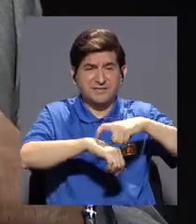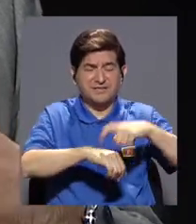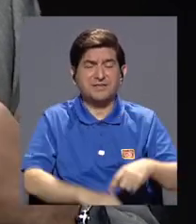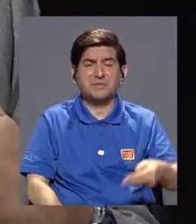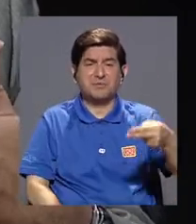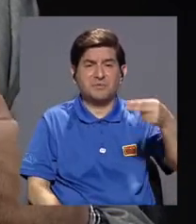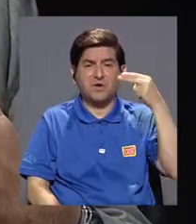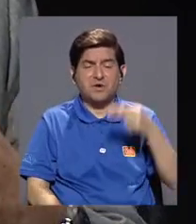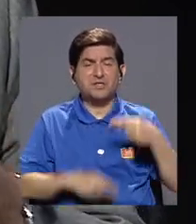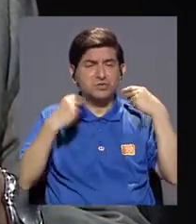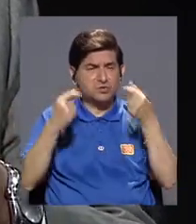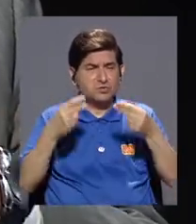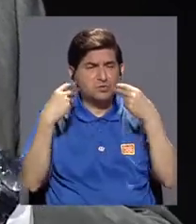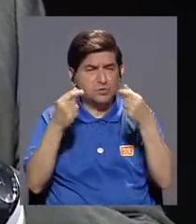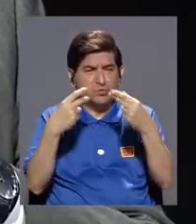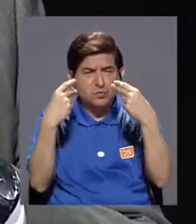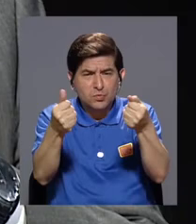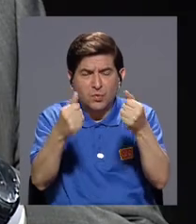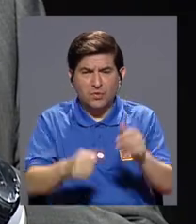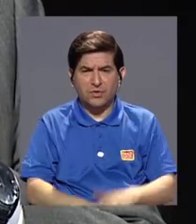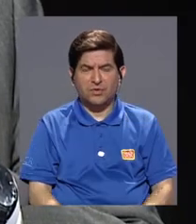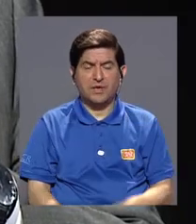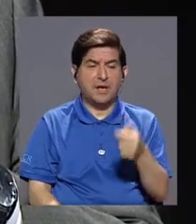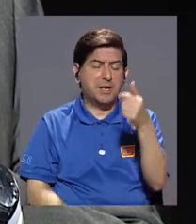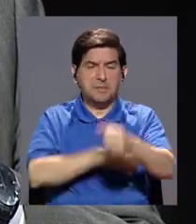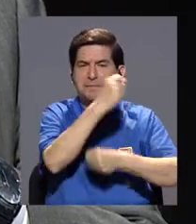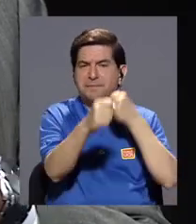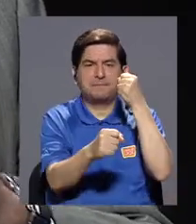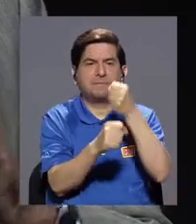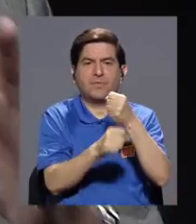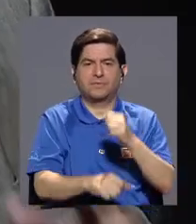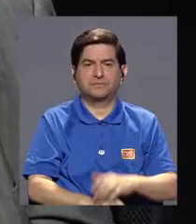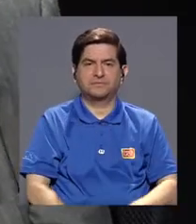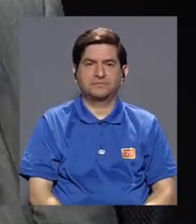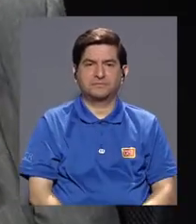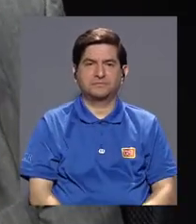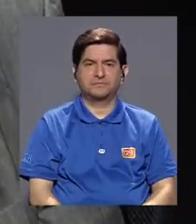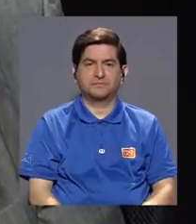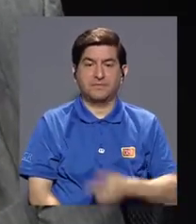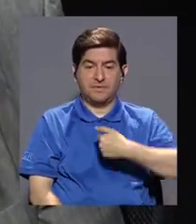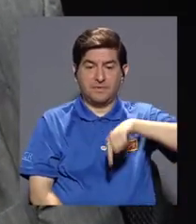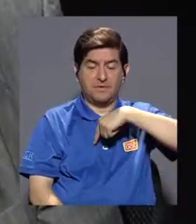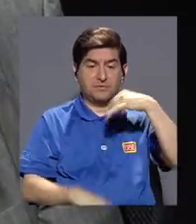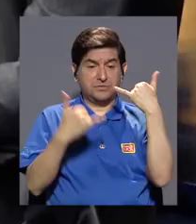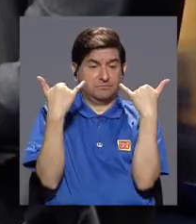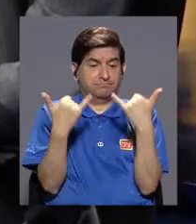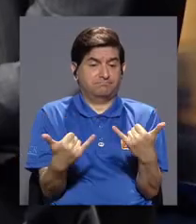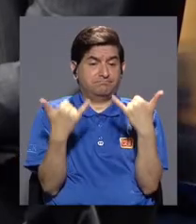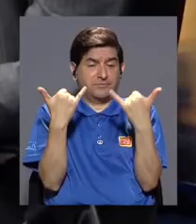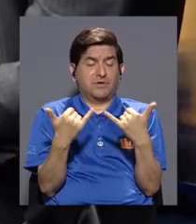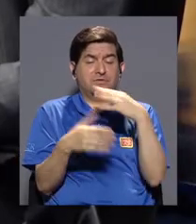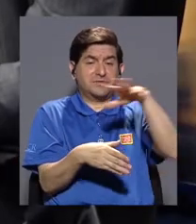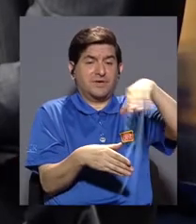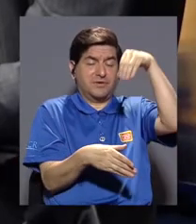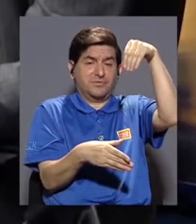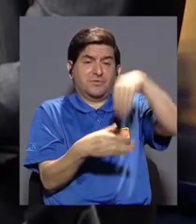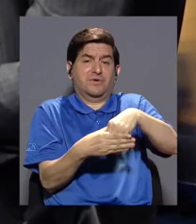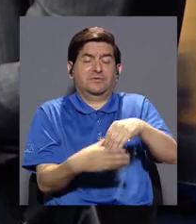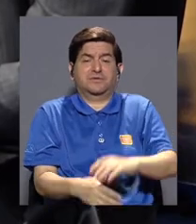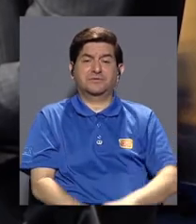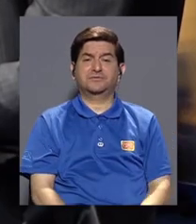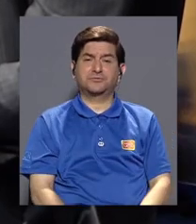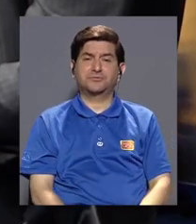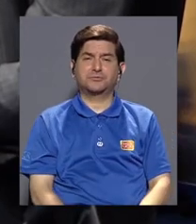donde la historia se acelera en pocos años y estamos en ese contexto,